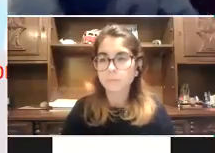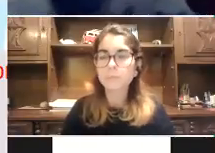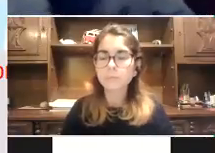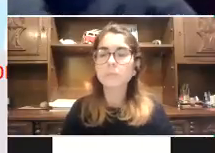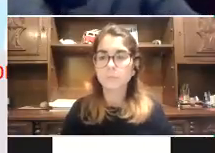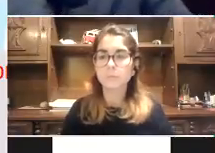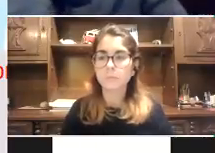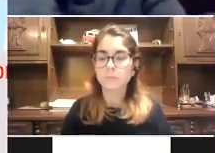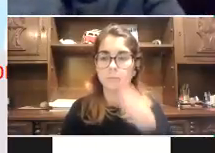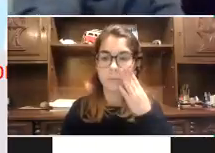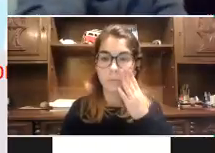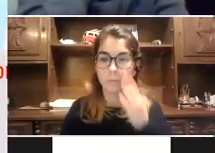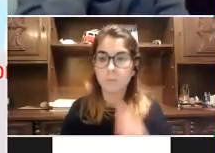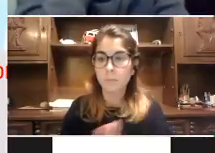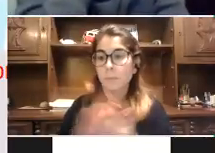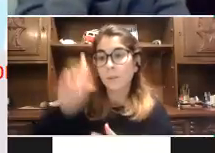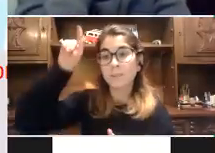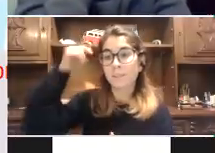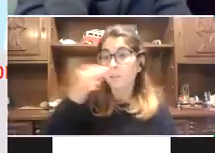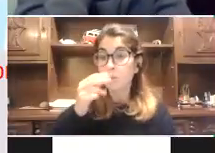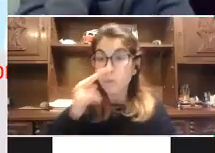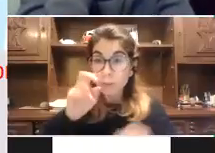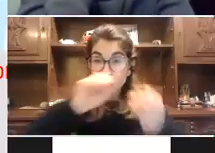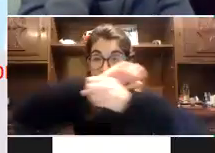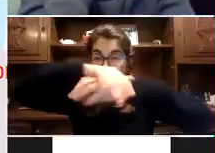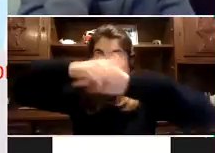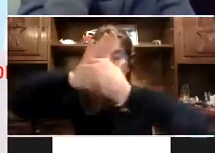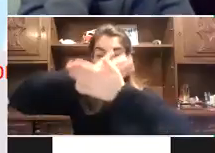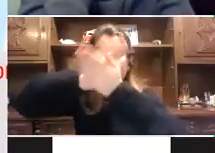mayor escala o a gran escala en el universo. Lamentablemente, una de las cosas que nos